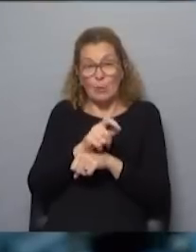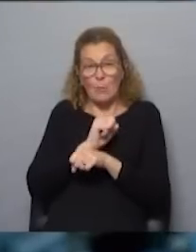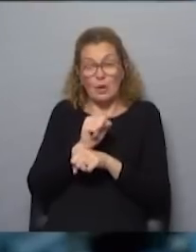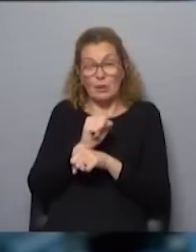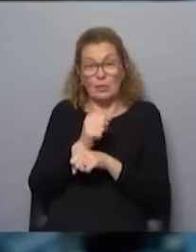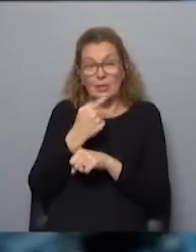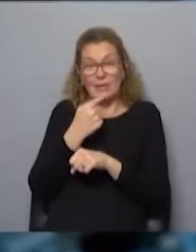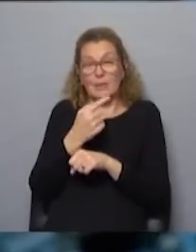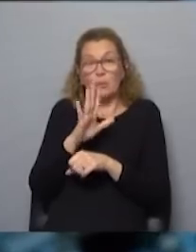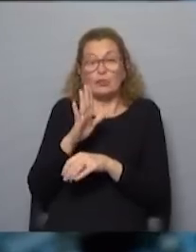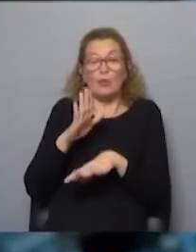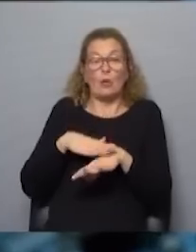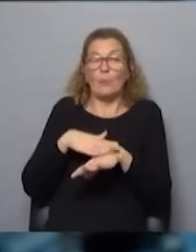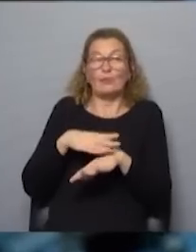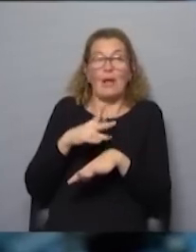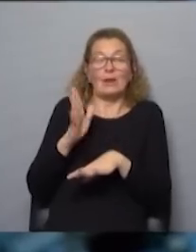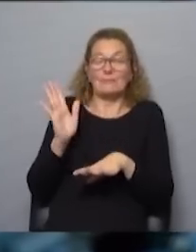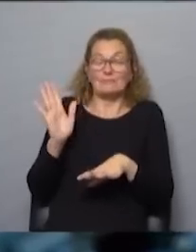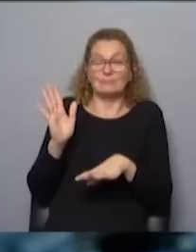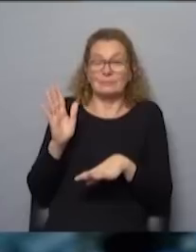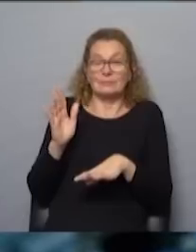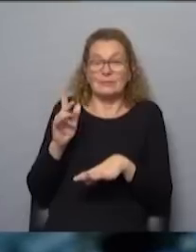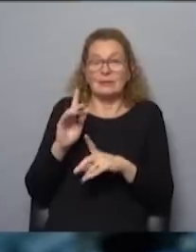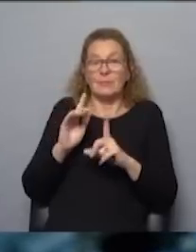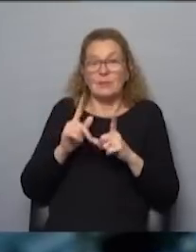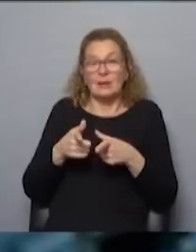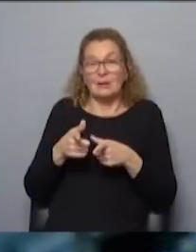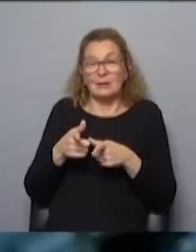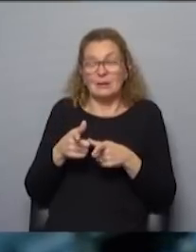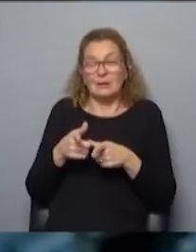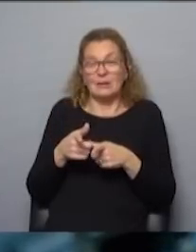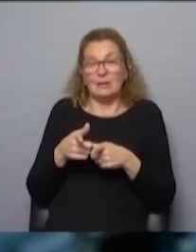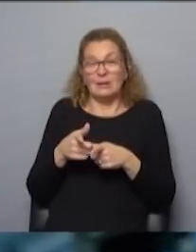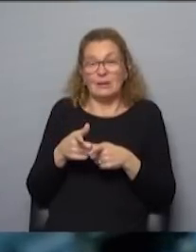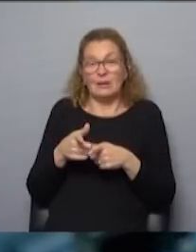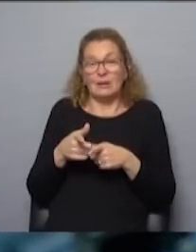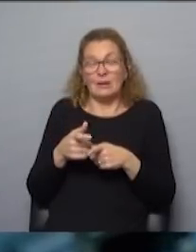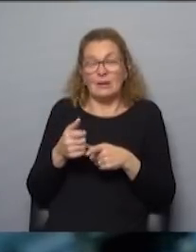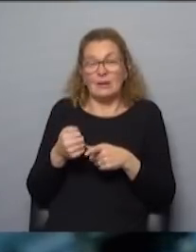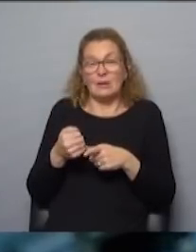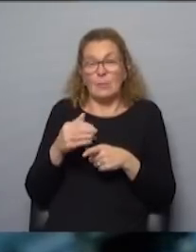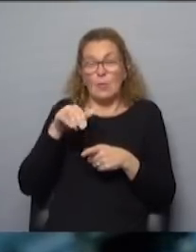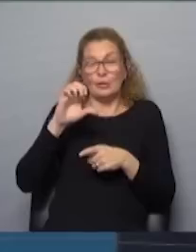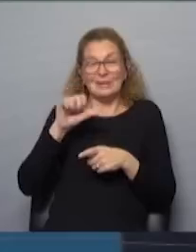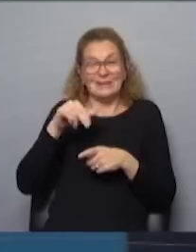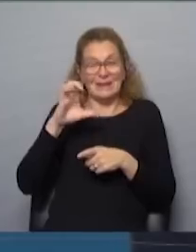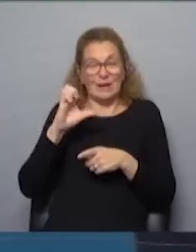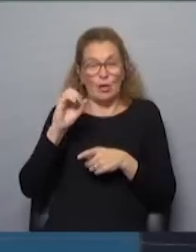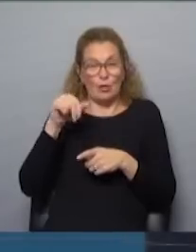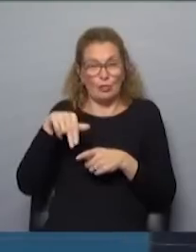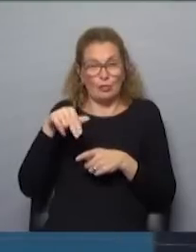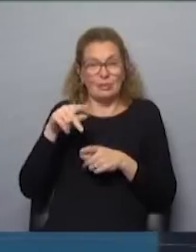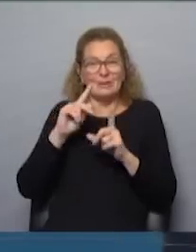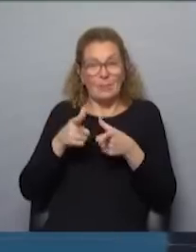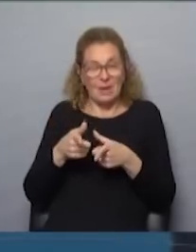soy penalista la eventual acción de los accionistas de montecon al tercia